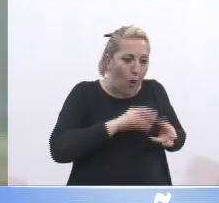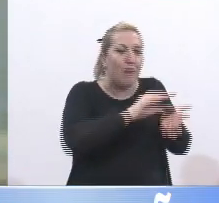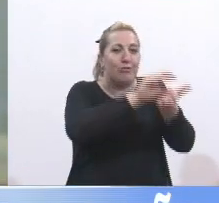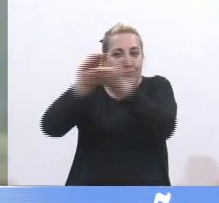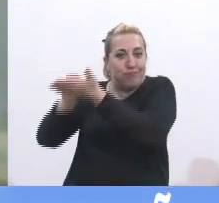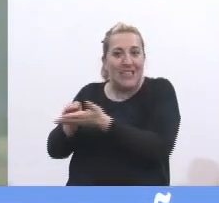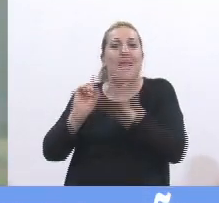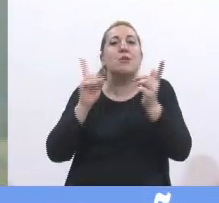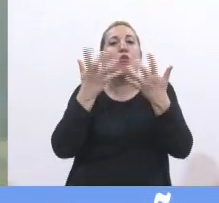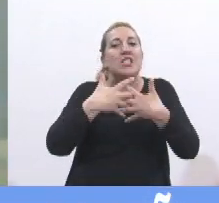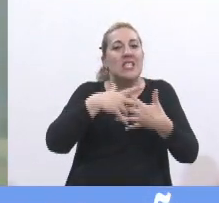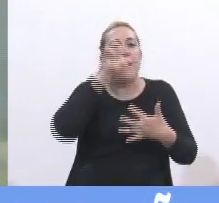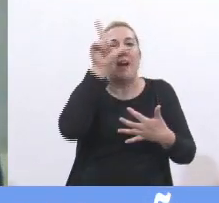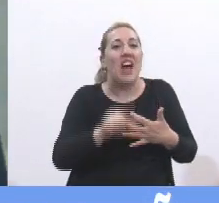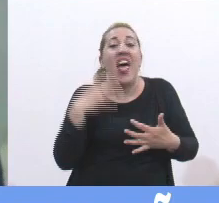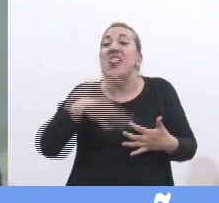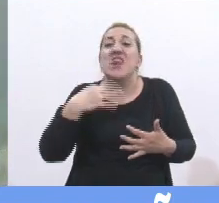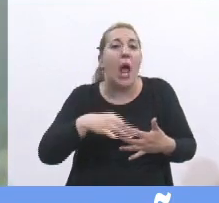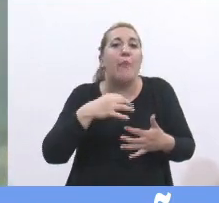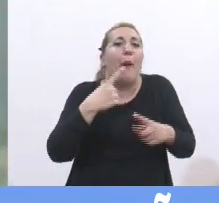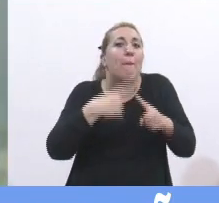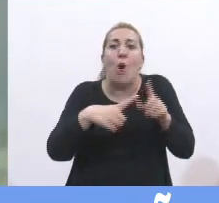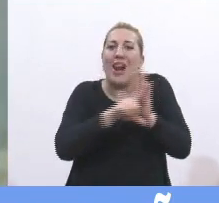sistema federal debe tratarse por ley,